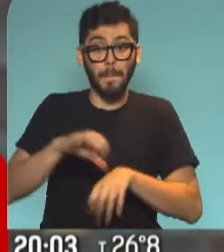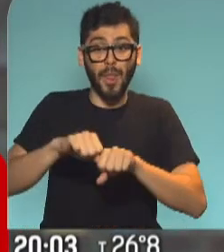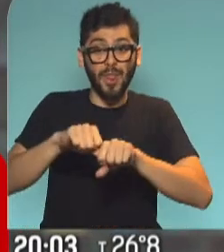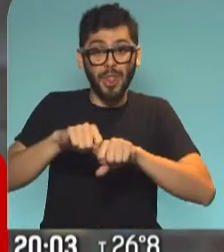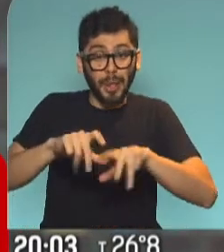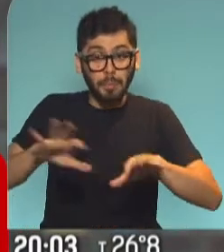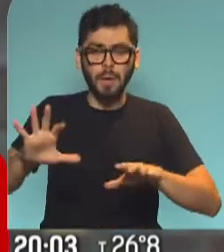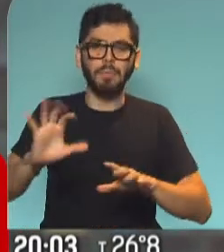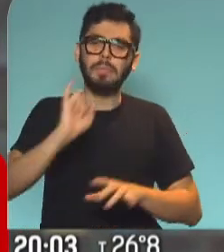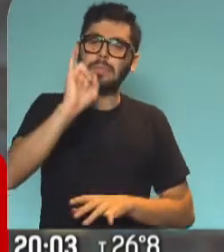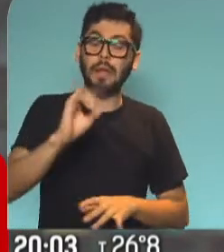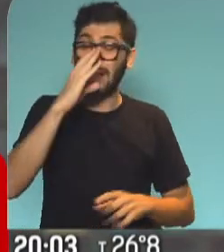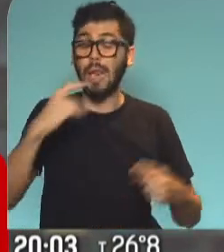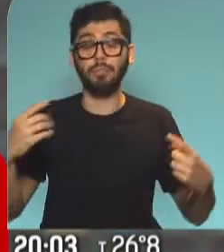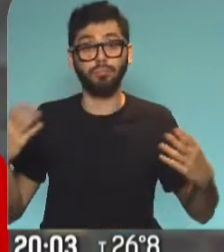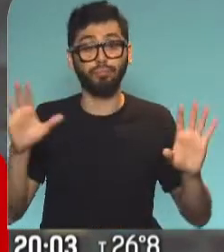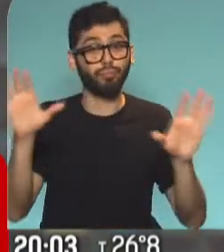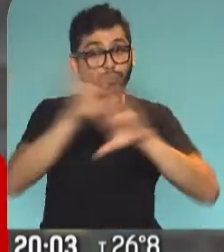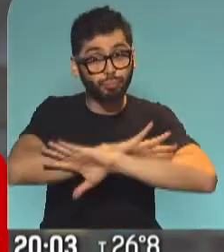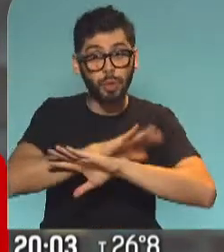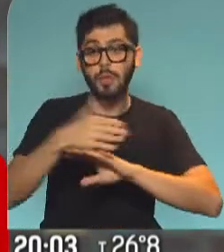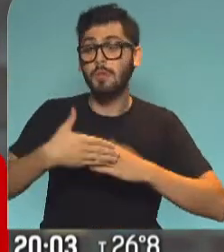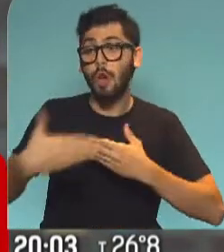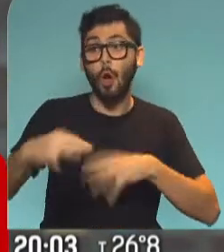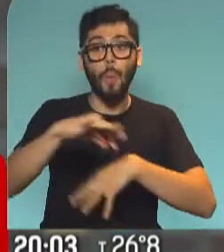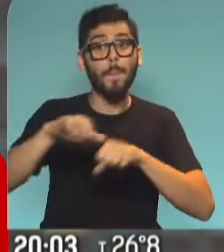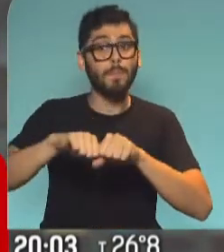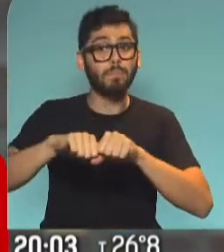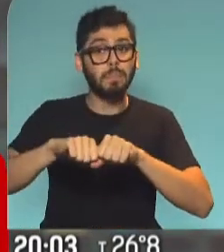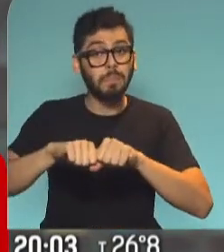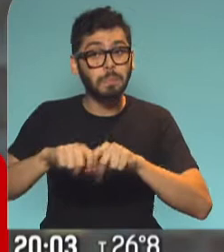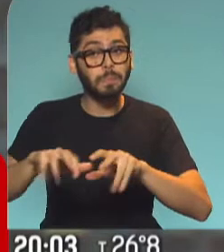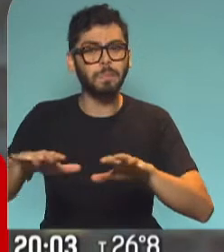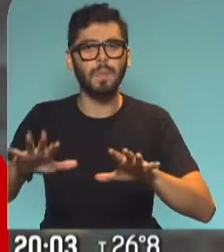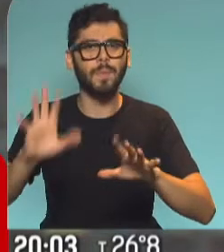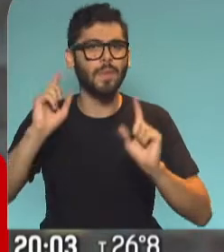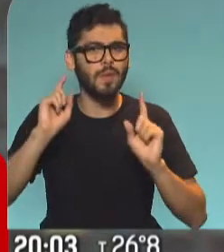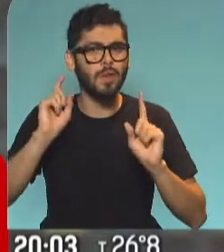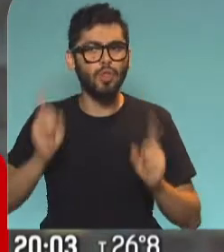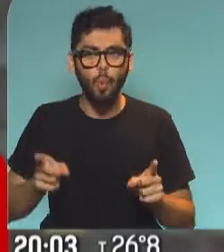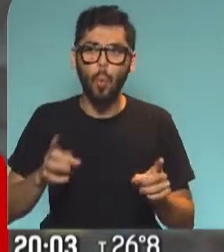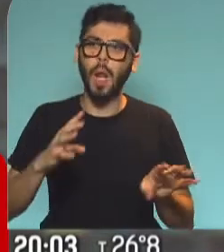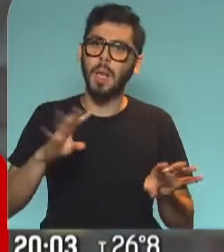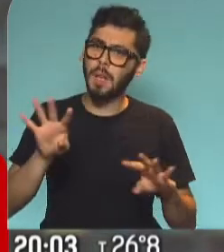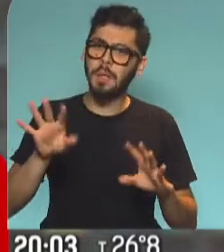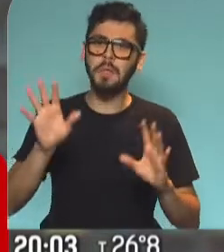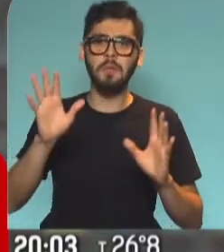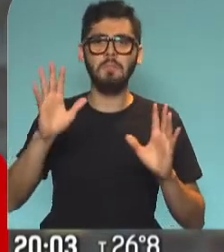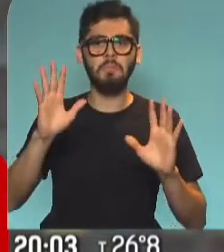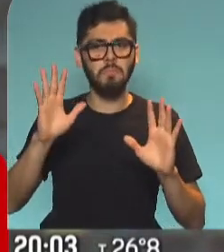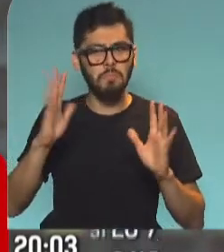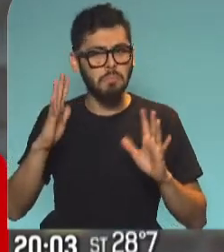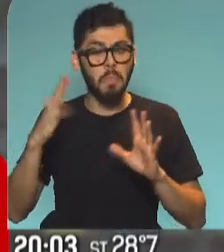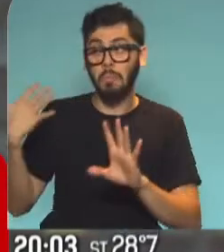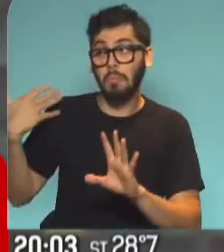luego una proyección de vacunas que no es tal por ahora, se había unánimemente elogiado la ampliación de